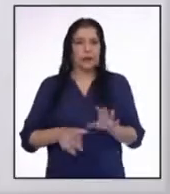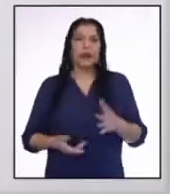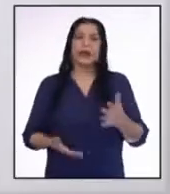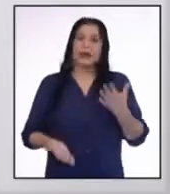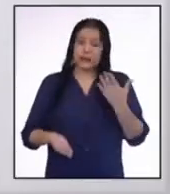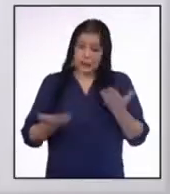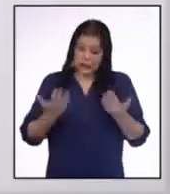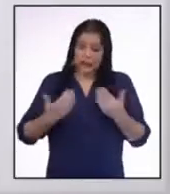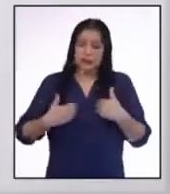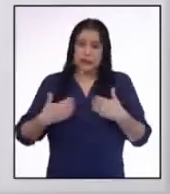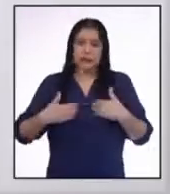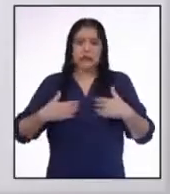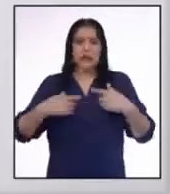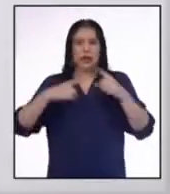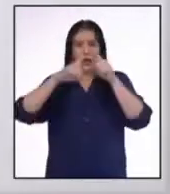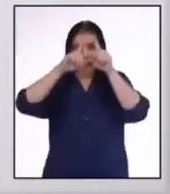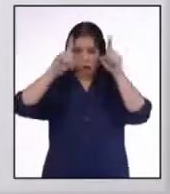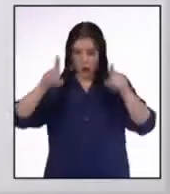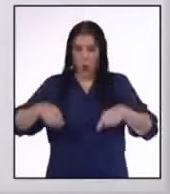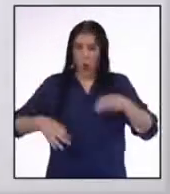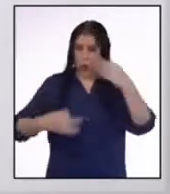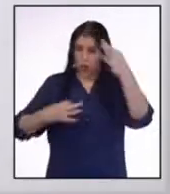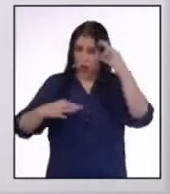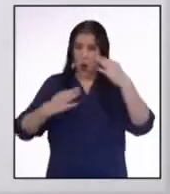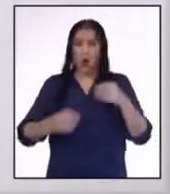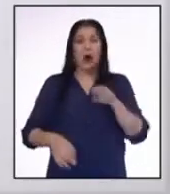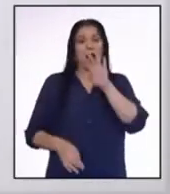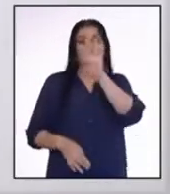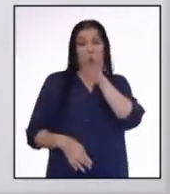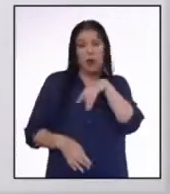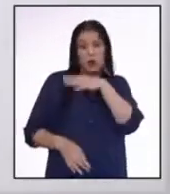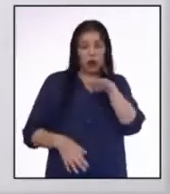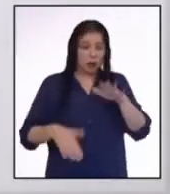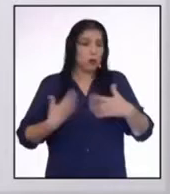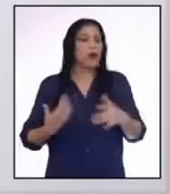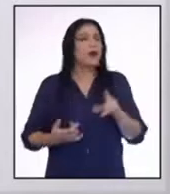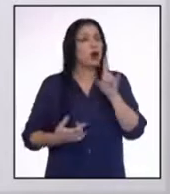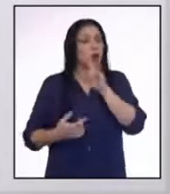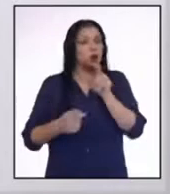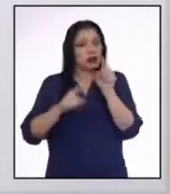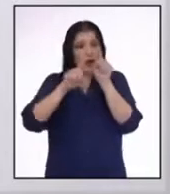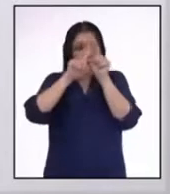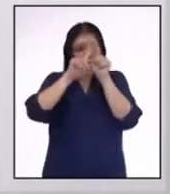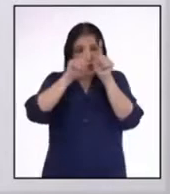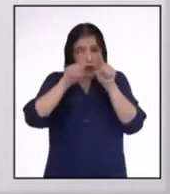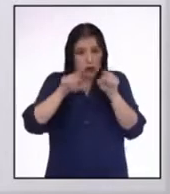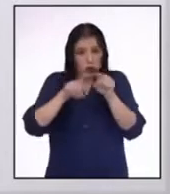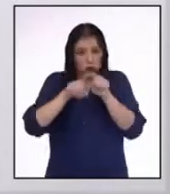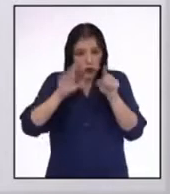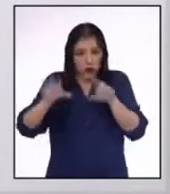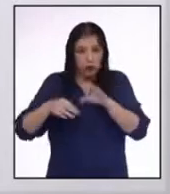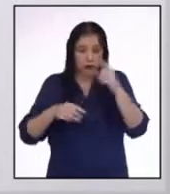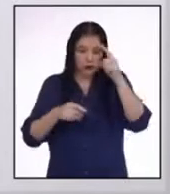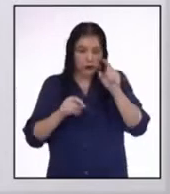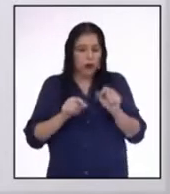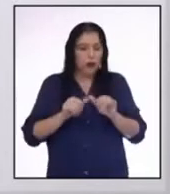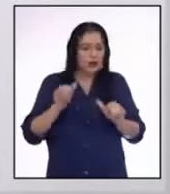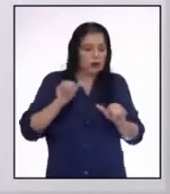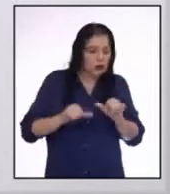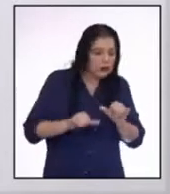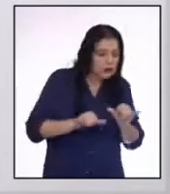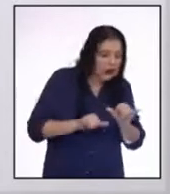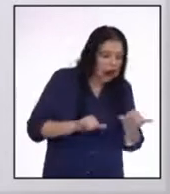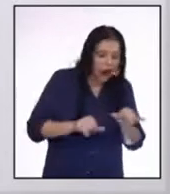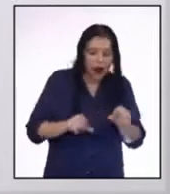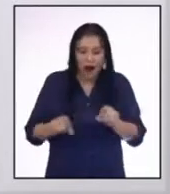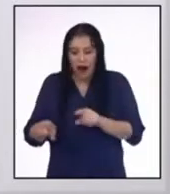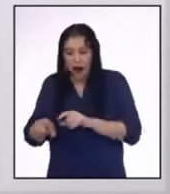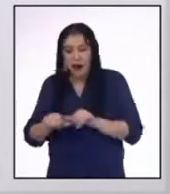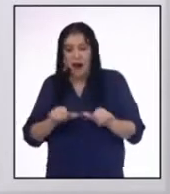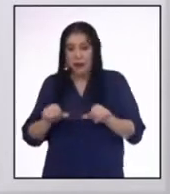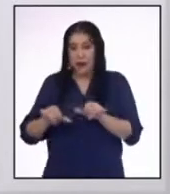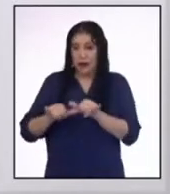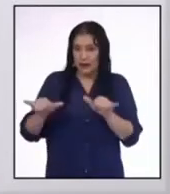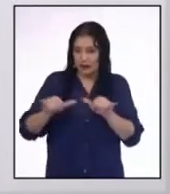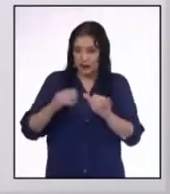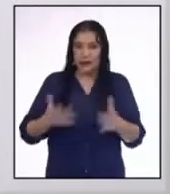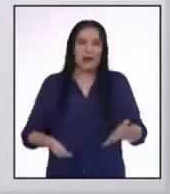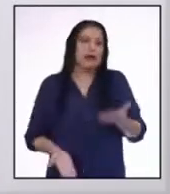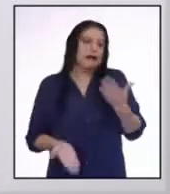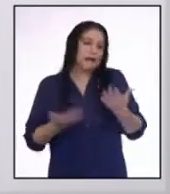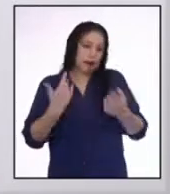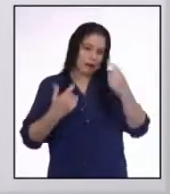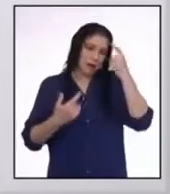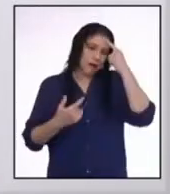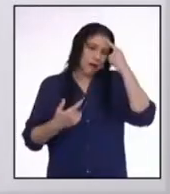Si cuentan con una hoja cuadriculada, pueden aprovechar las cuadrículas para crear su escala. Así pueden considerar,